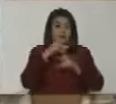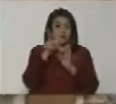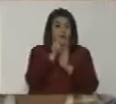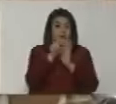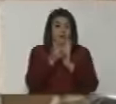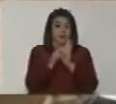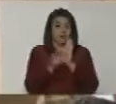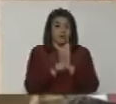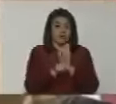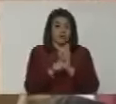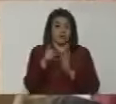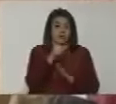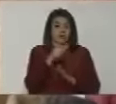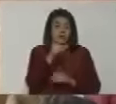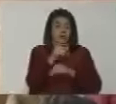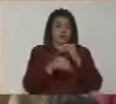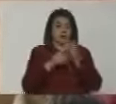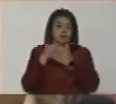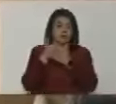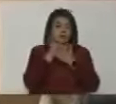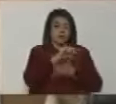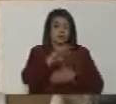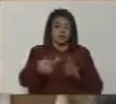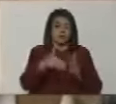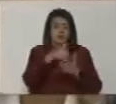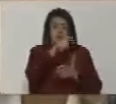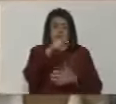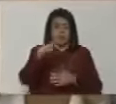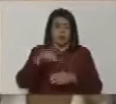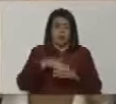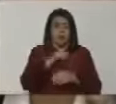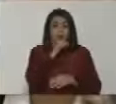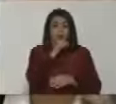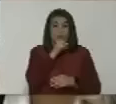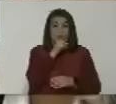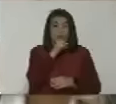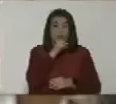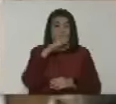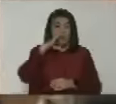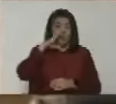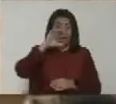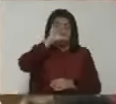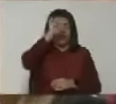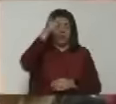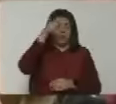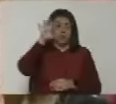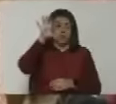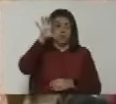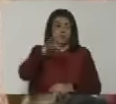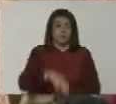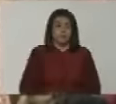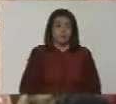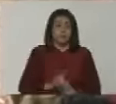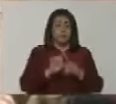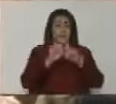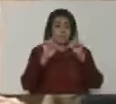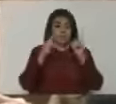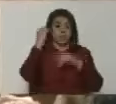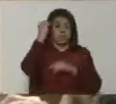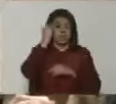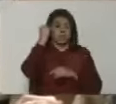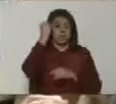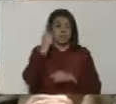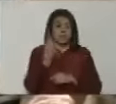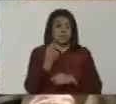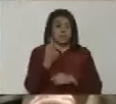programas, ha buscado ayudar a todas las personas adultas mayores de la nación, pero consideramos